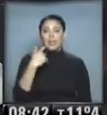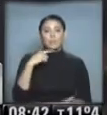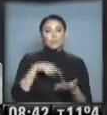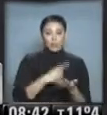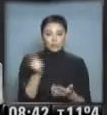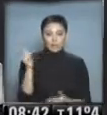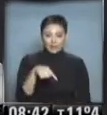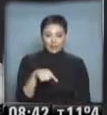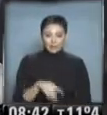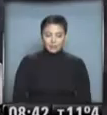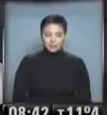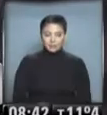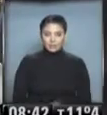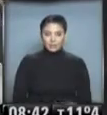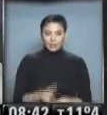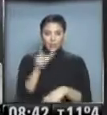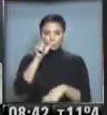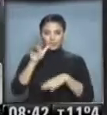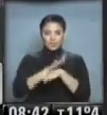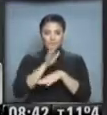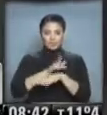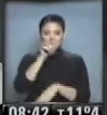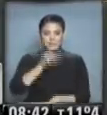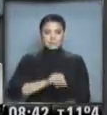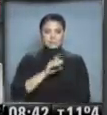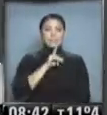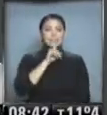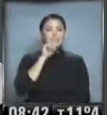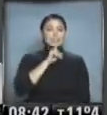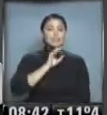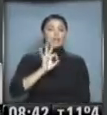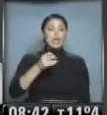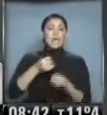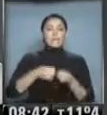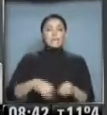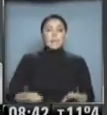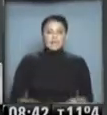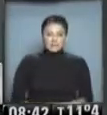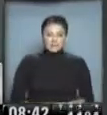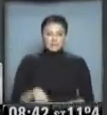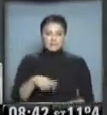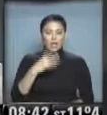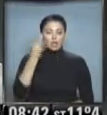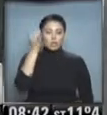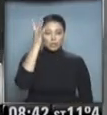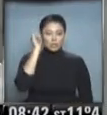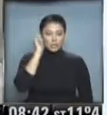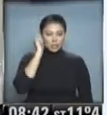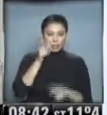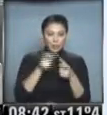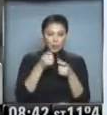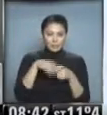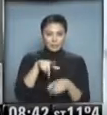Aires, ¿no? Tito es, comienza con un chico de 12 años, ¿no? Con